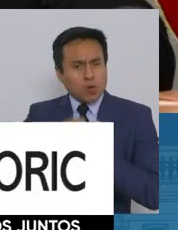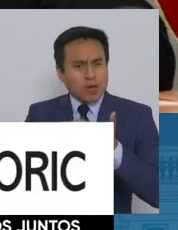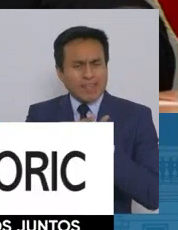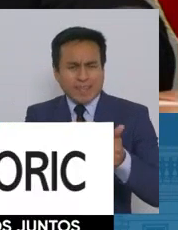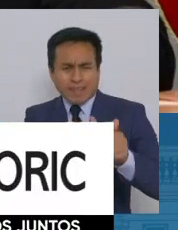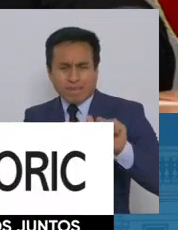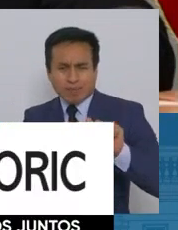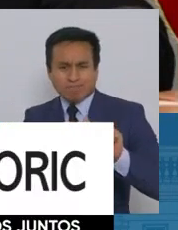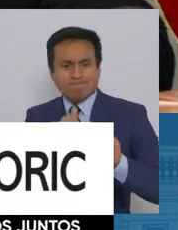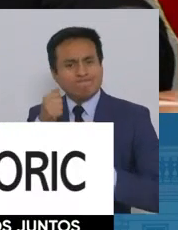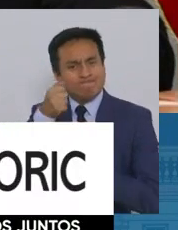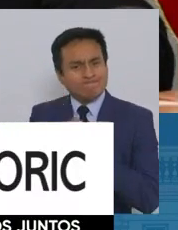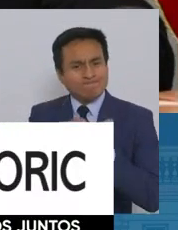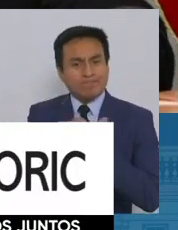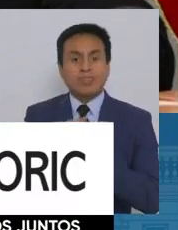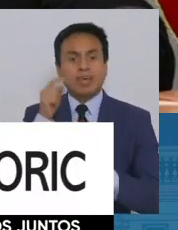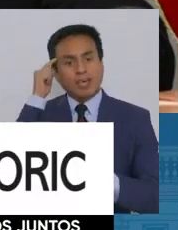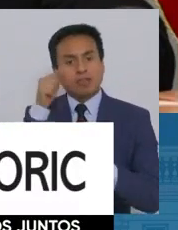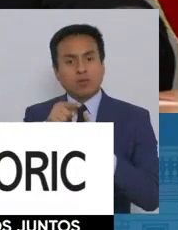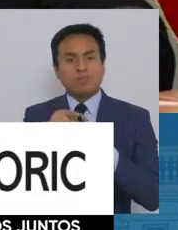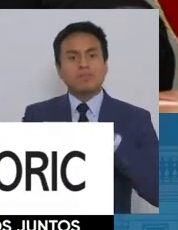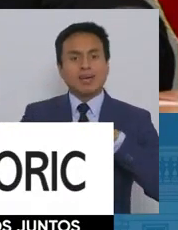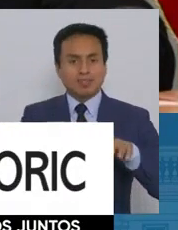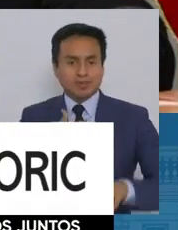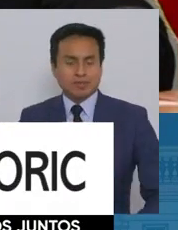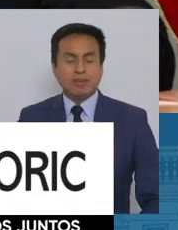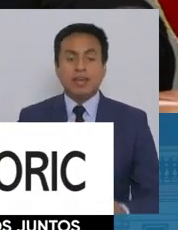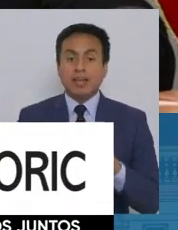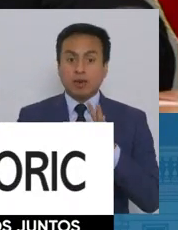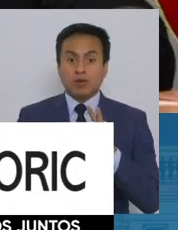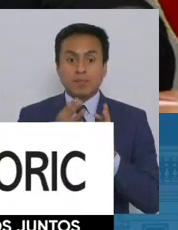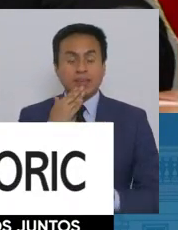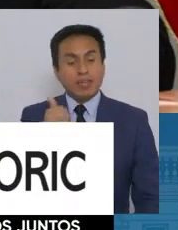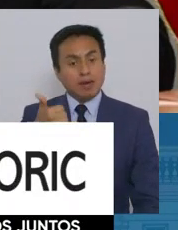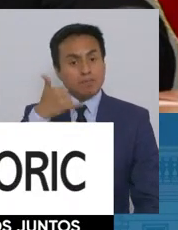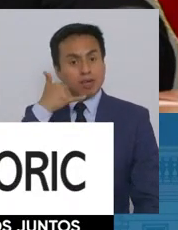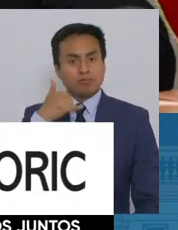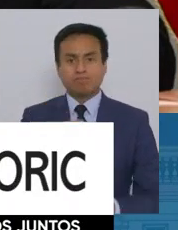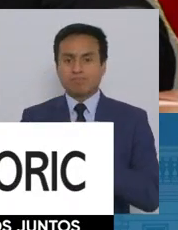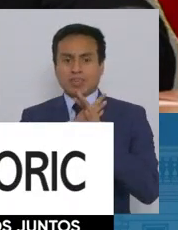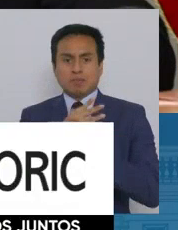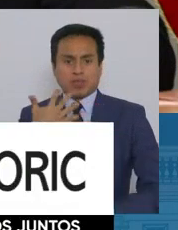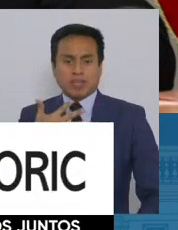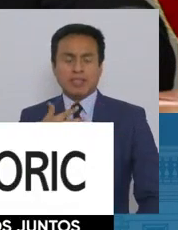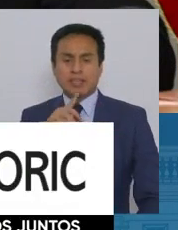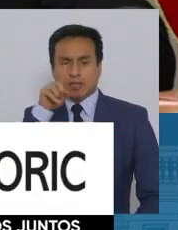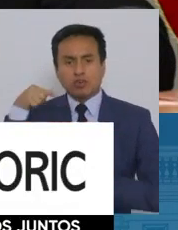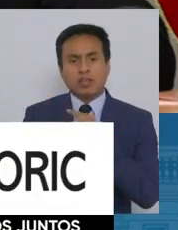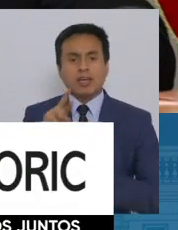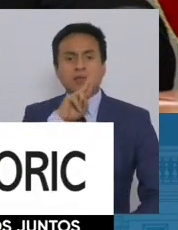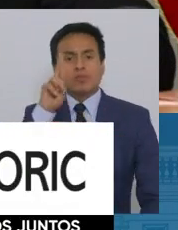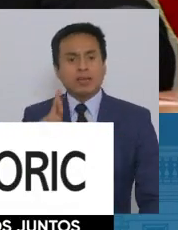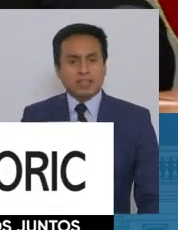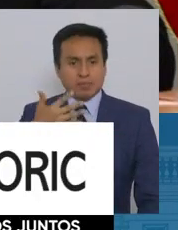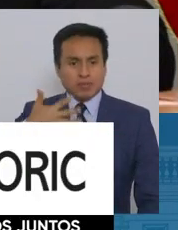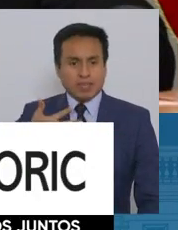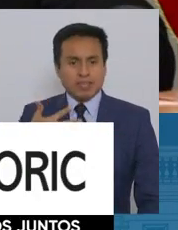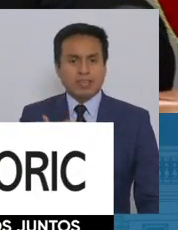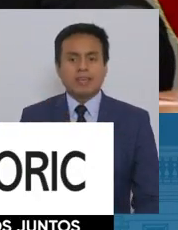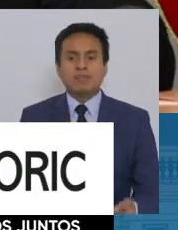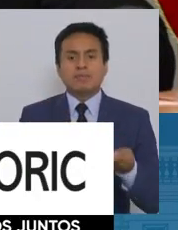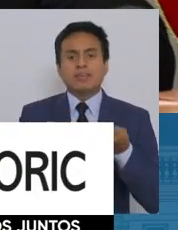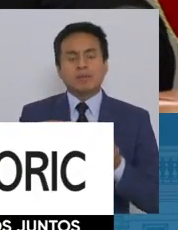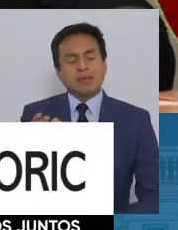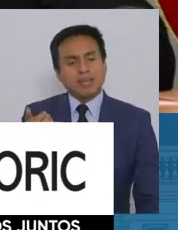y ahí esa va a ser mi línea de acción. Y le agradezco también el llamado, me parece importante respetar las tradiciones republicanas. Recibí